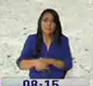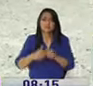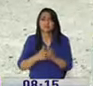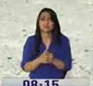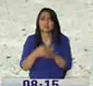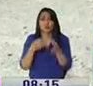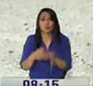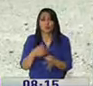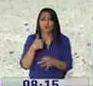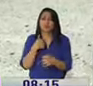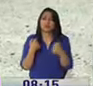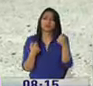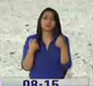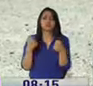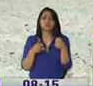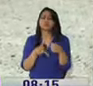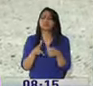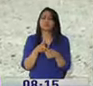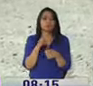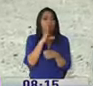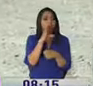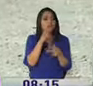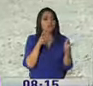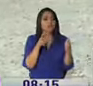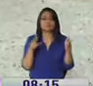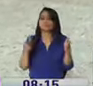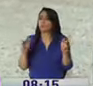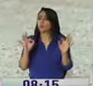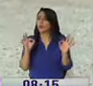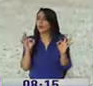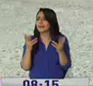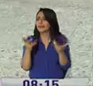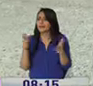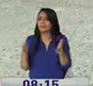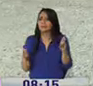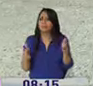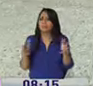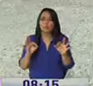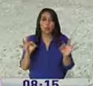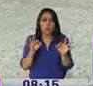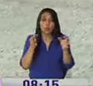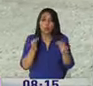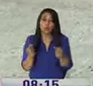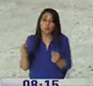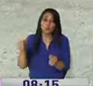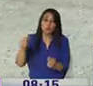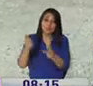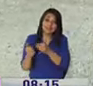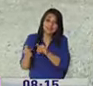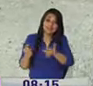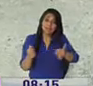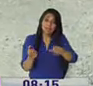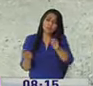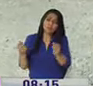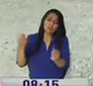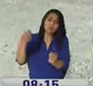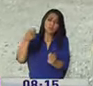iba cruzando esta transversal cuando yo buscaba un estacionamiento público y no había dónde. Y justo aquí iba a virar al lado izquierdo,